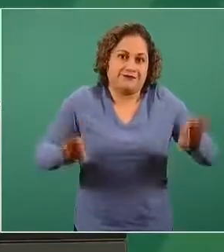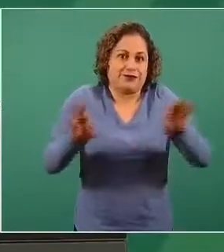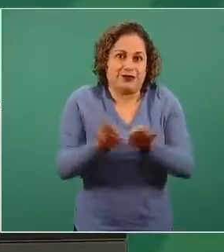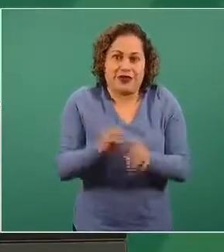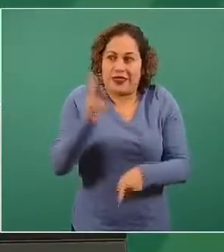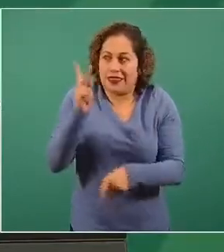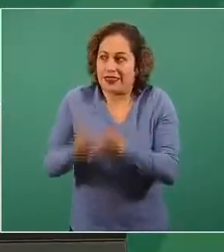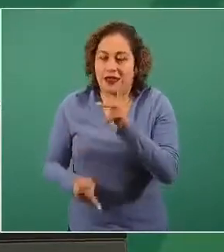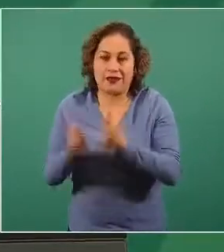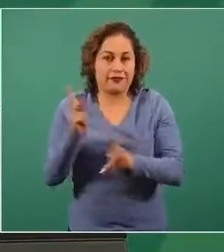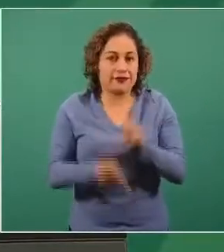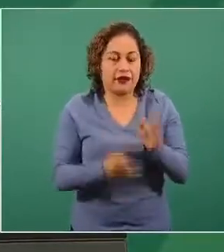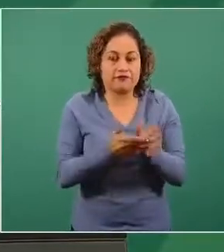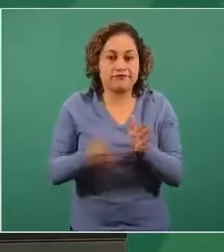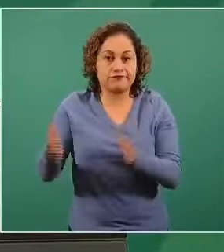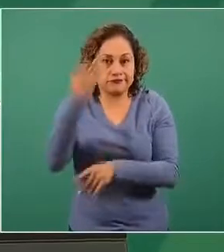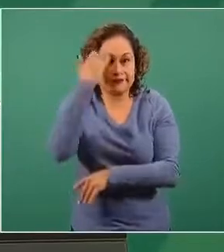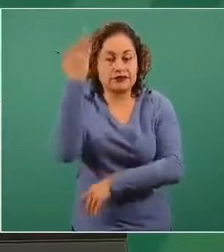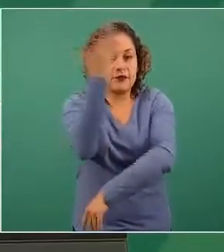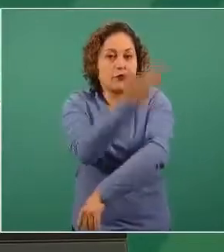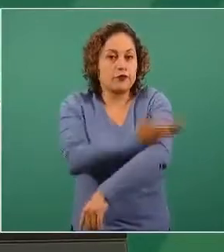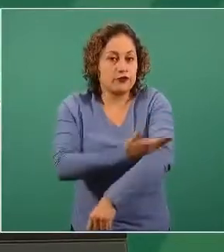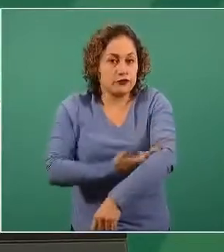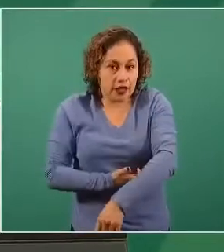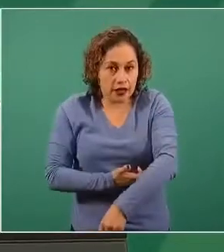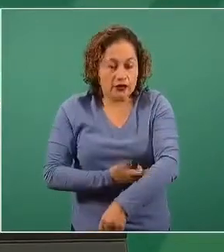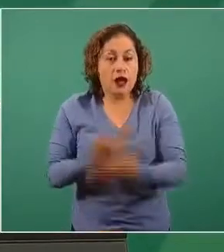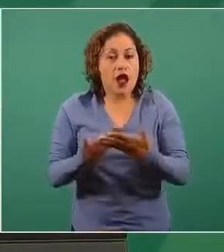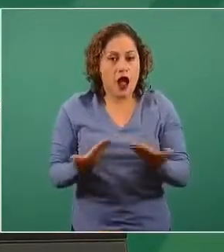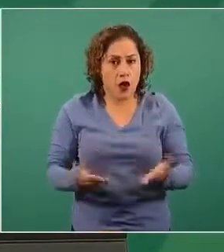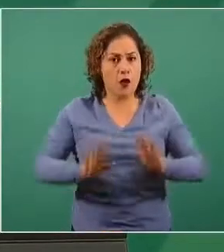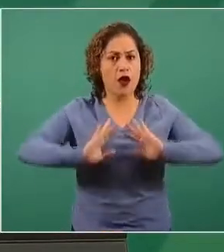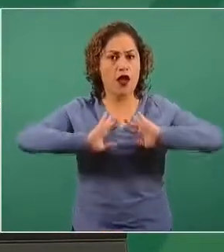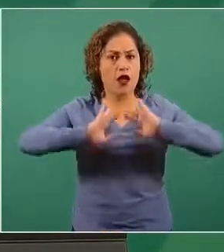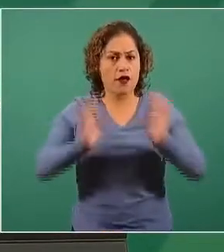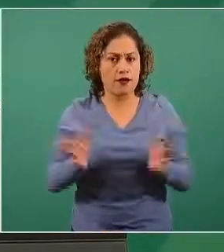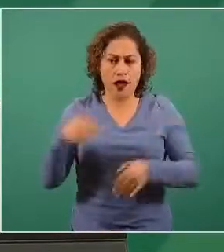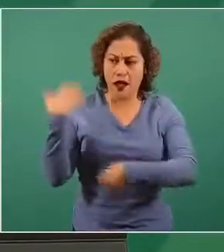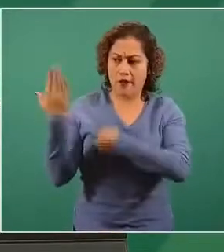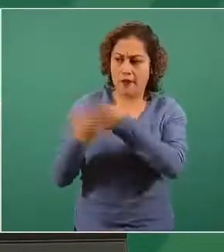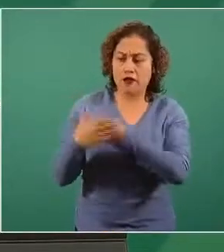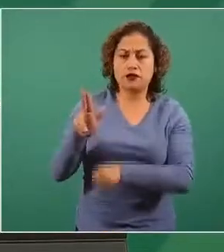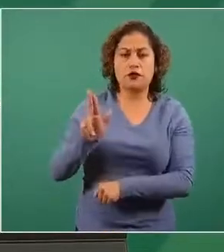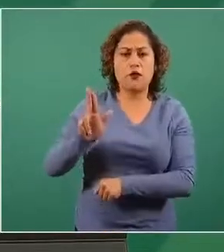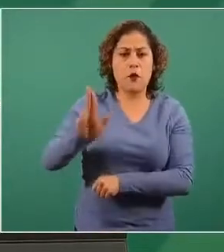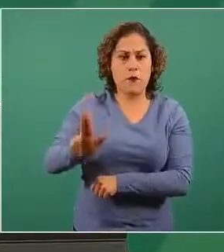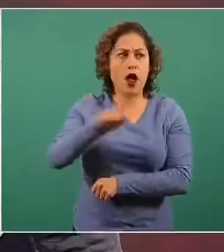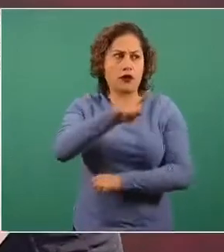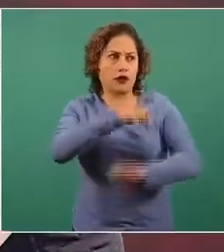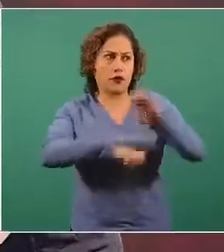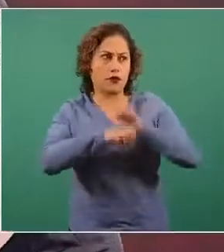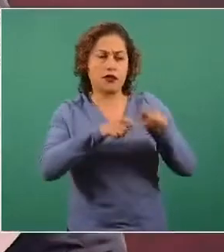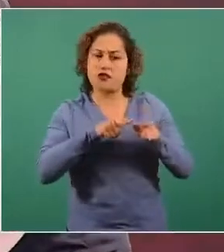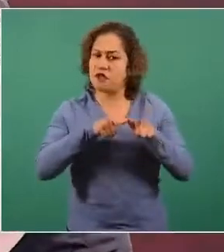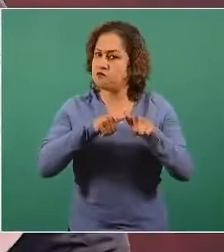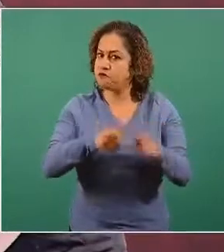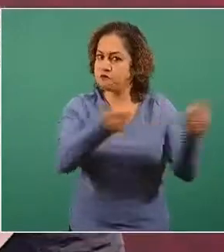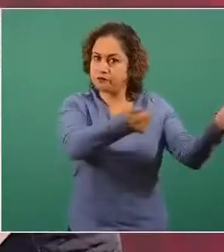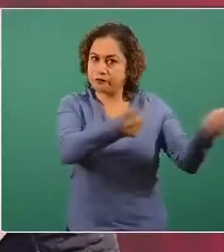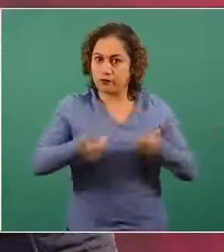este retraso que ahora ya se subsana a partir del próximo martes por parte de Pfizer,